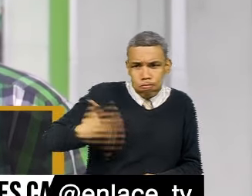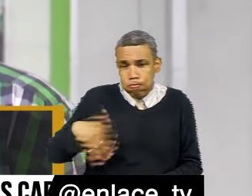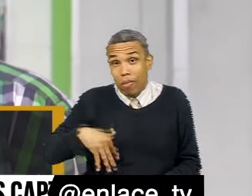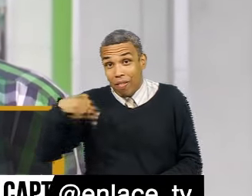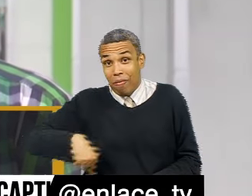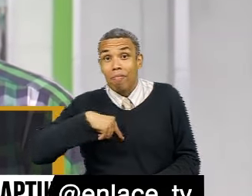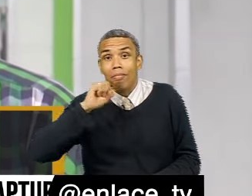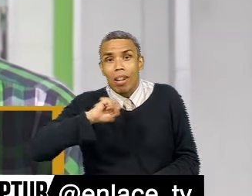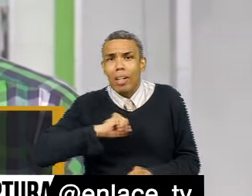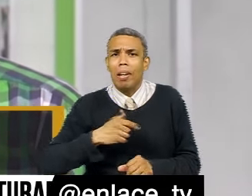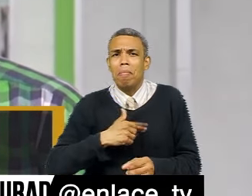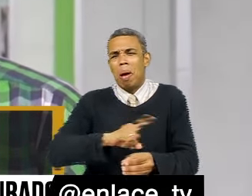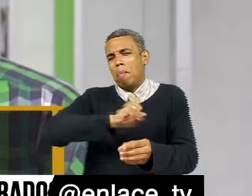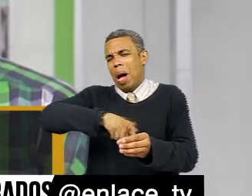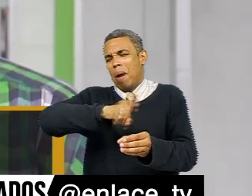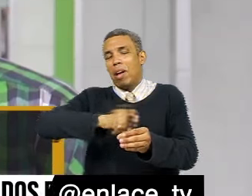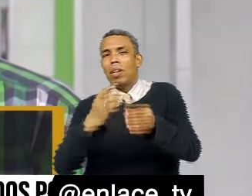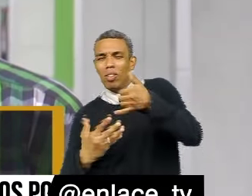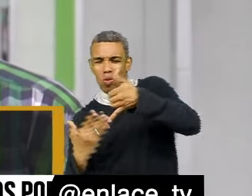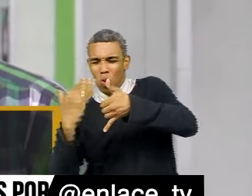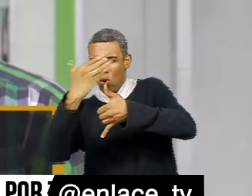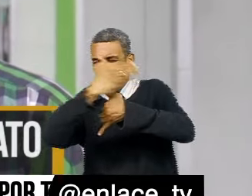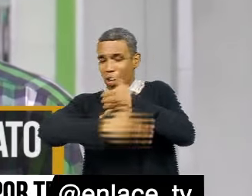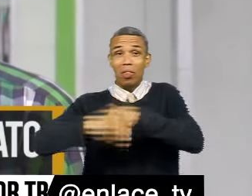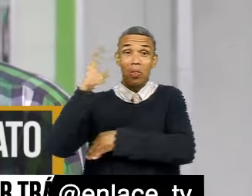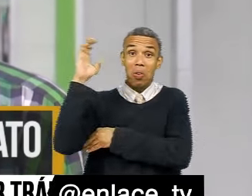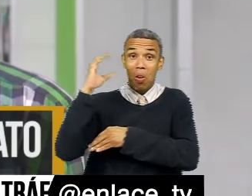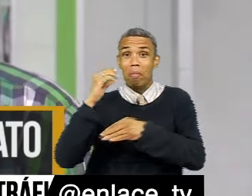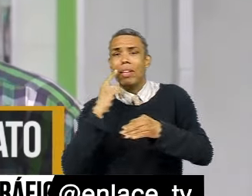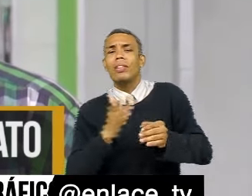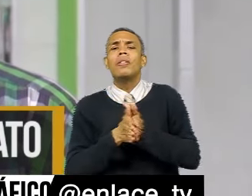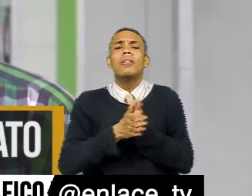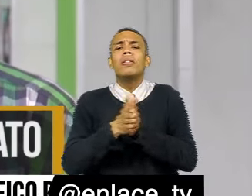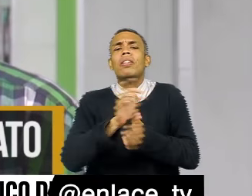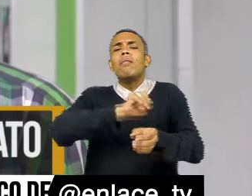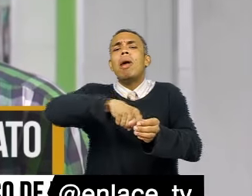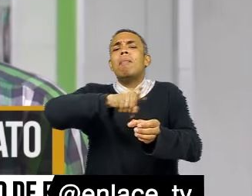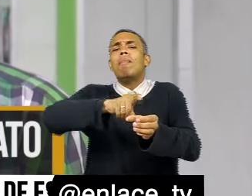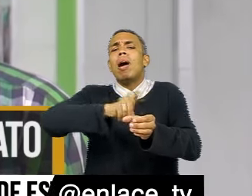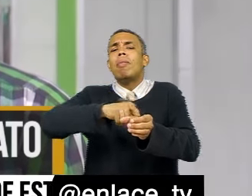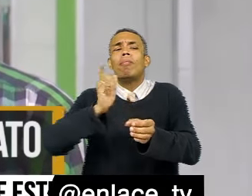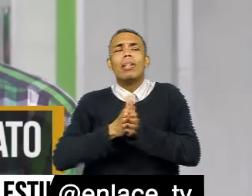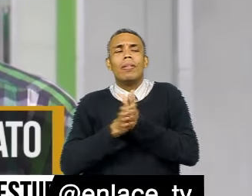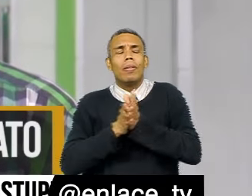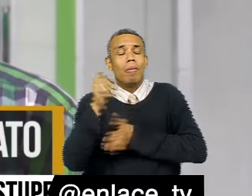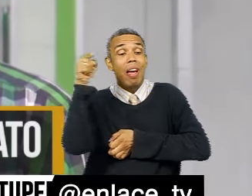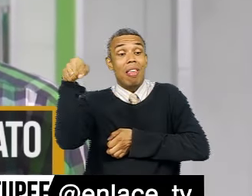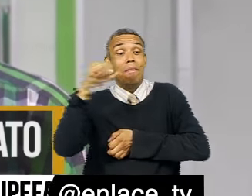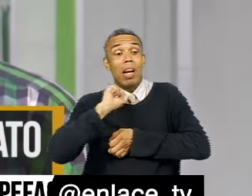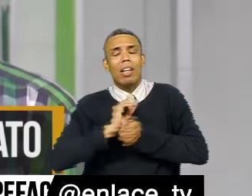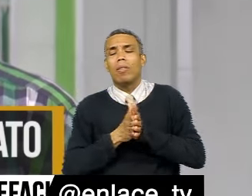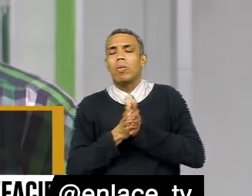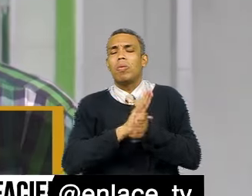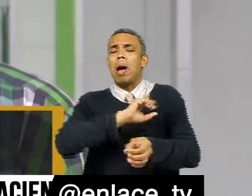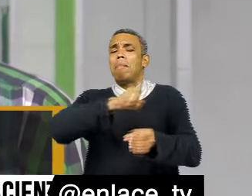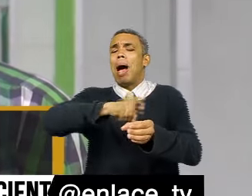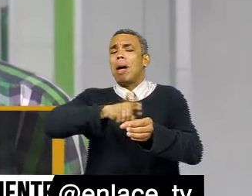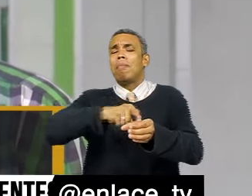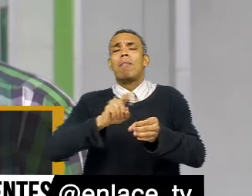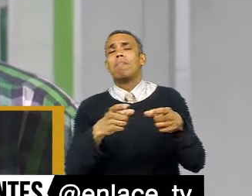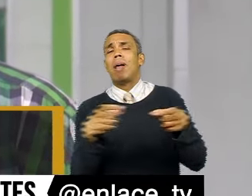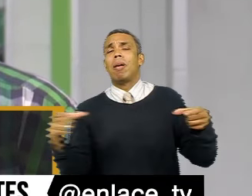más. Es un festival que tiene un posicionamiento a nivel nacional muy grande, lo reconocen por la seriedad del